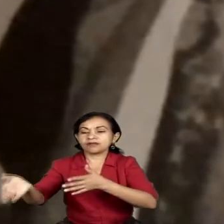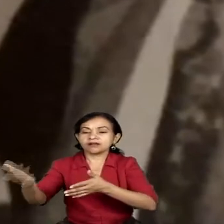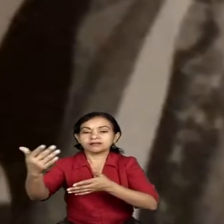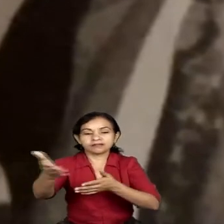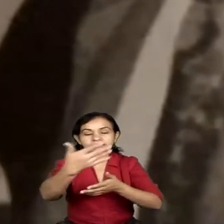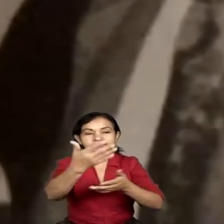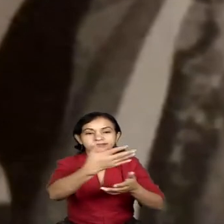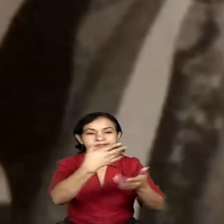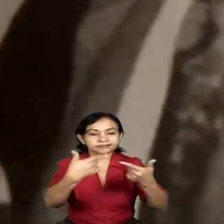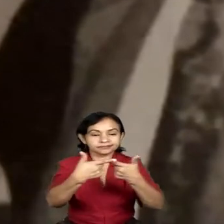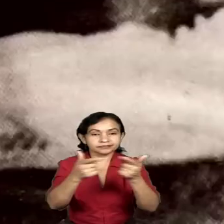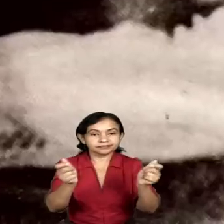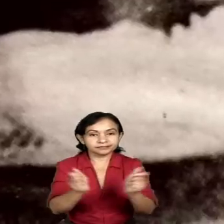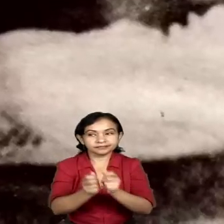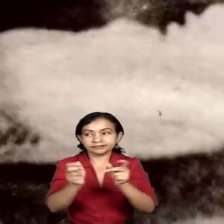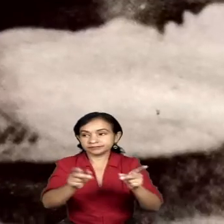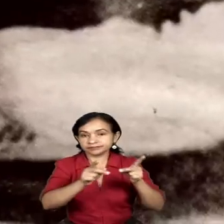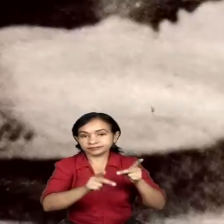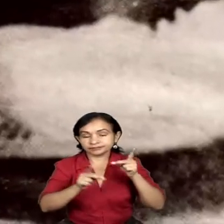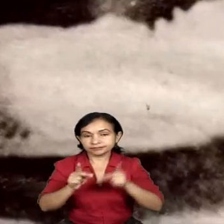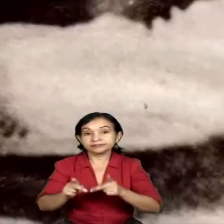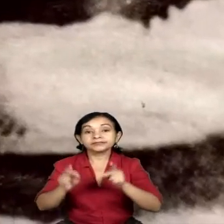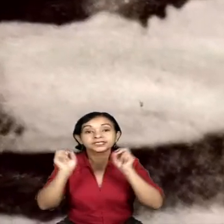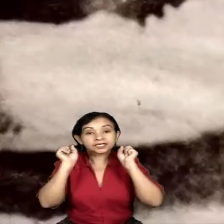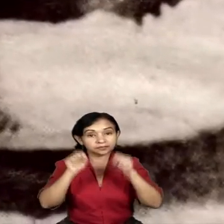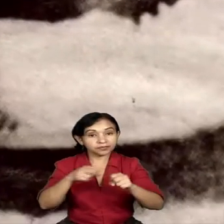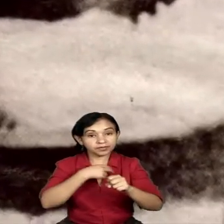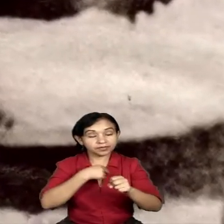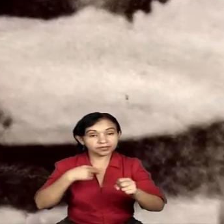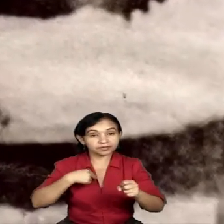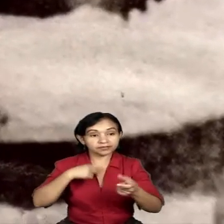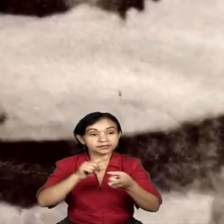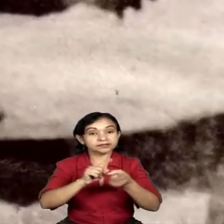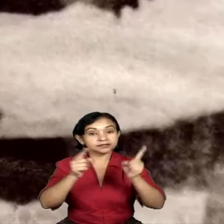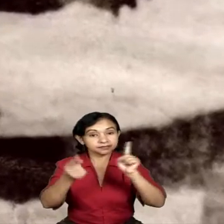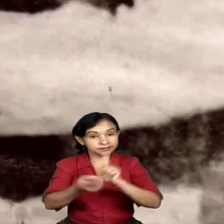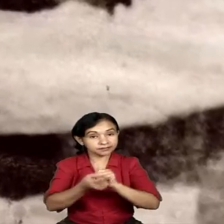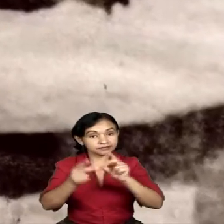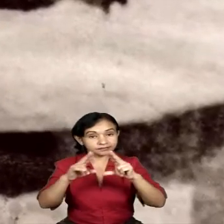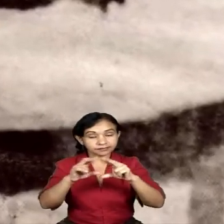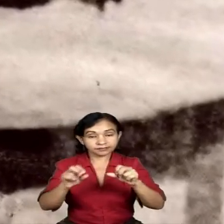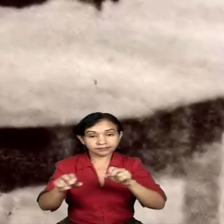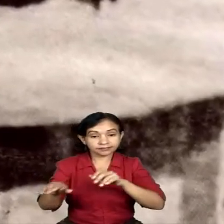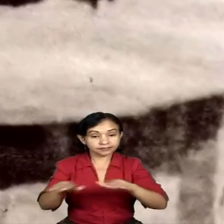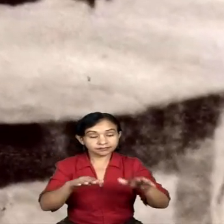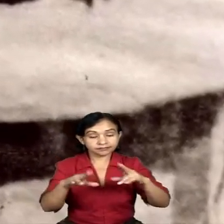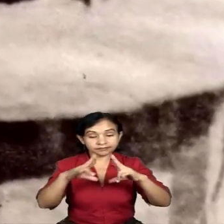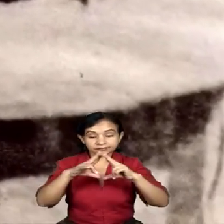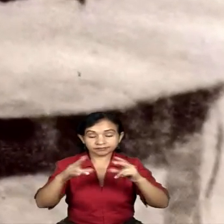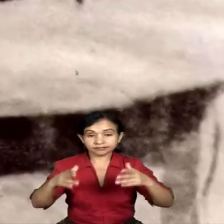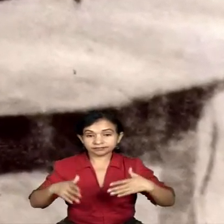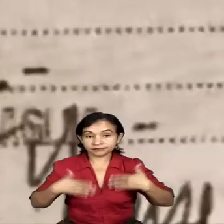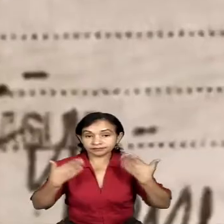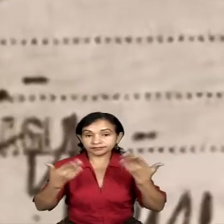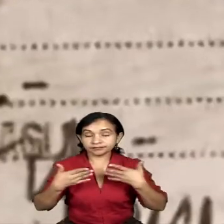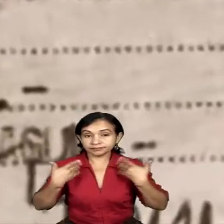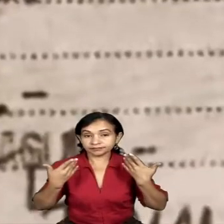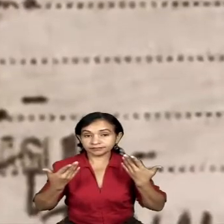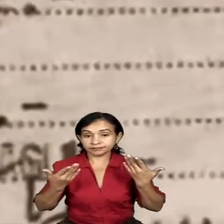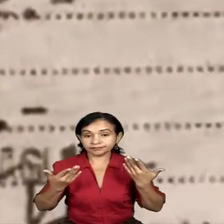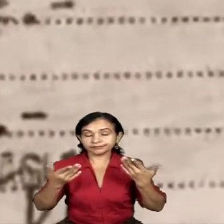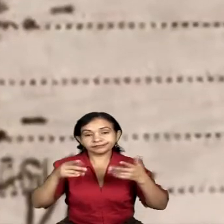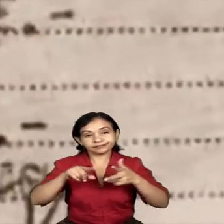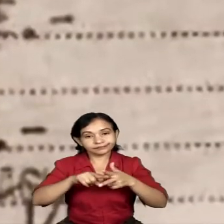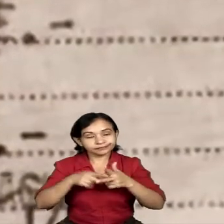que puede tener al traste a la dictadura somocista. Nicaragua no logrará su felicidad mientras no se piense